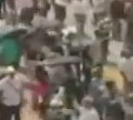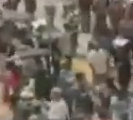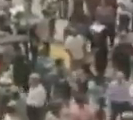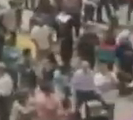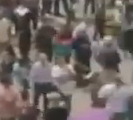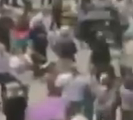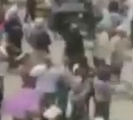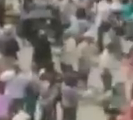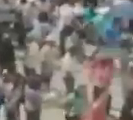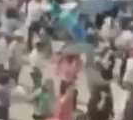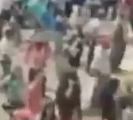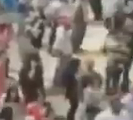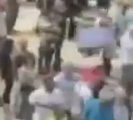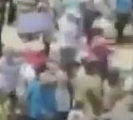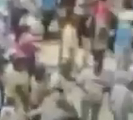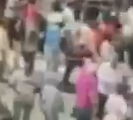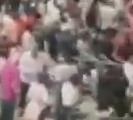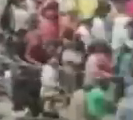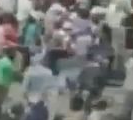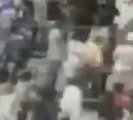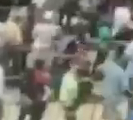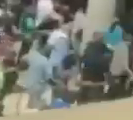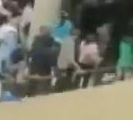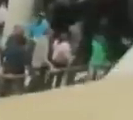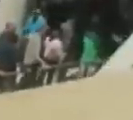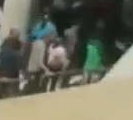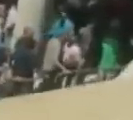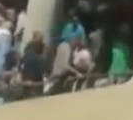Nacional Constituyente. Venceremos, miren esto.